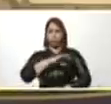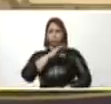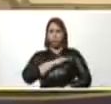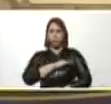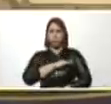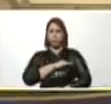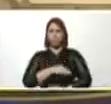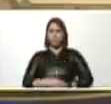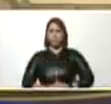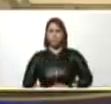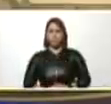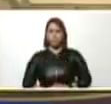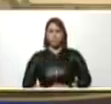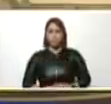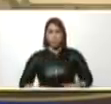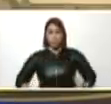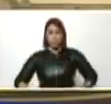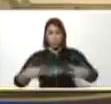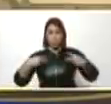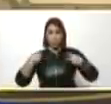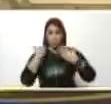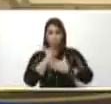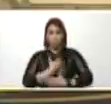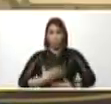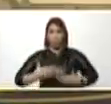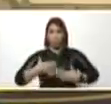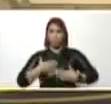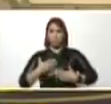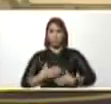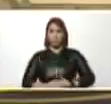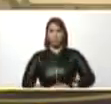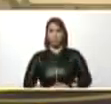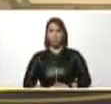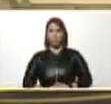socialista humanamente gratificante.